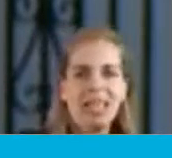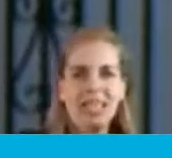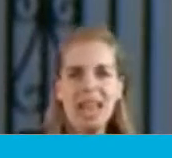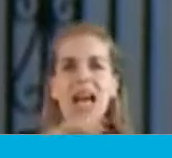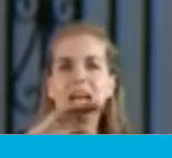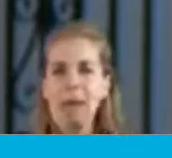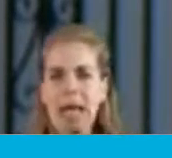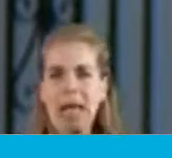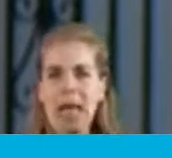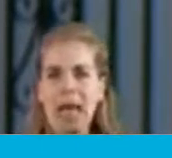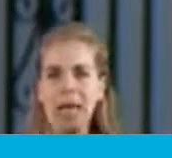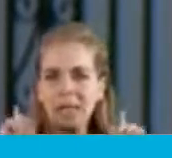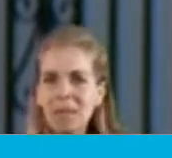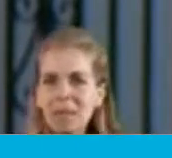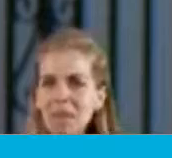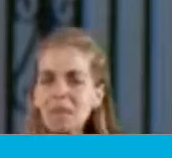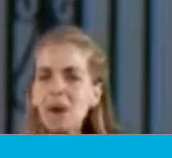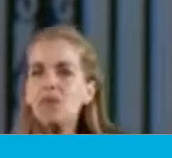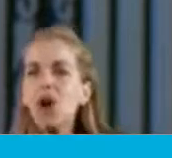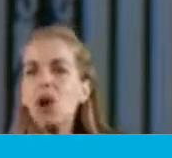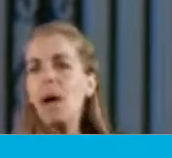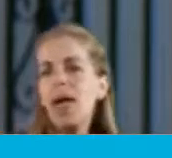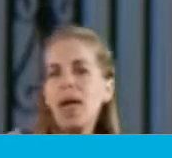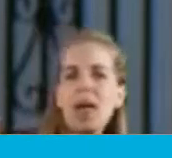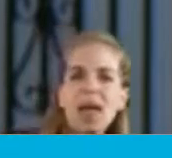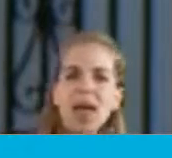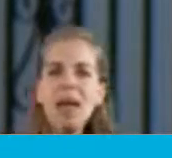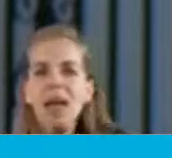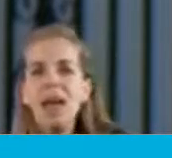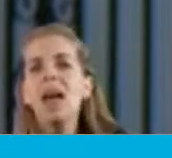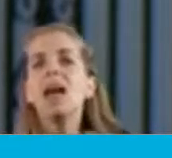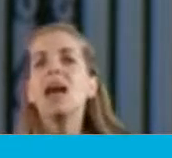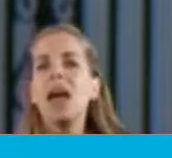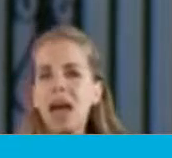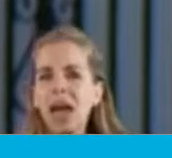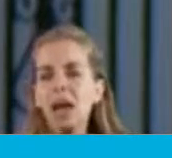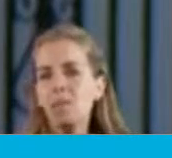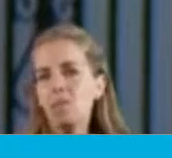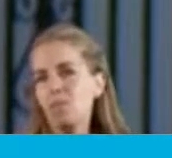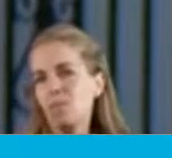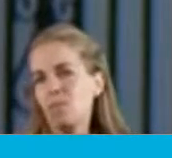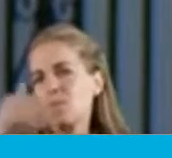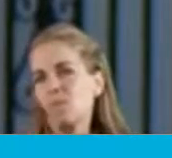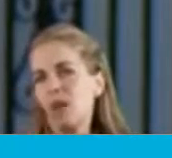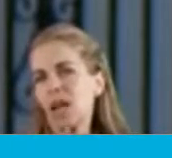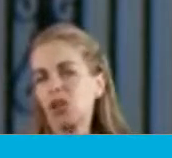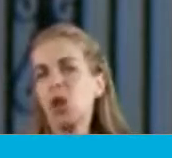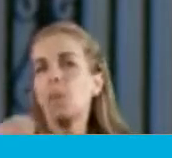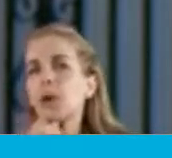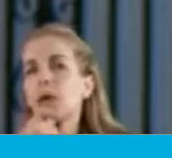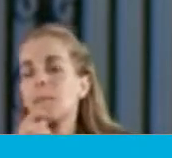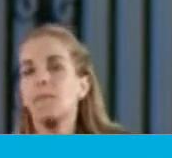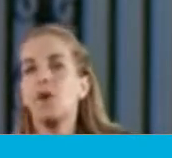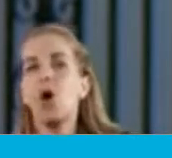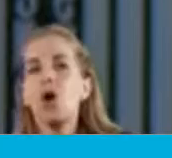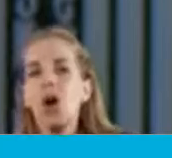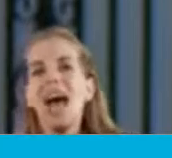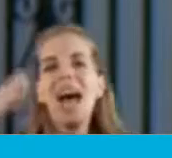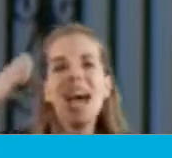esas mareas que vinieron a cambiarlo todo y metieron a millones en la historia, como fueron el radicalismo y el